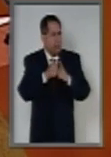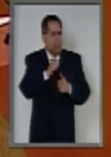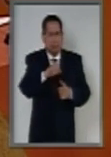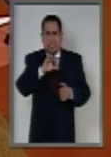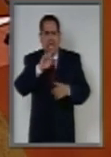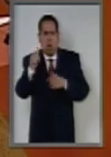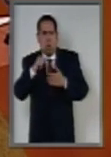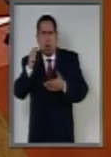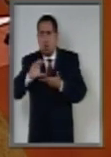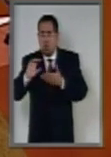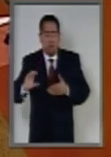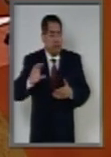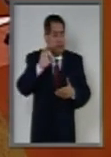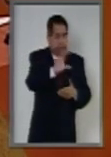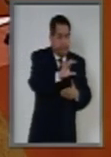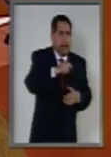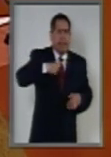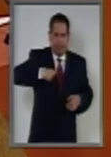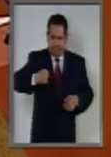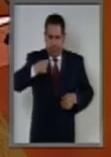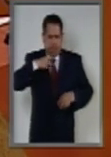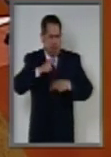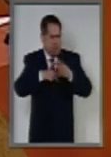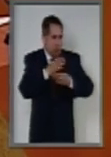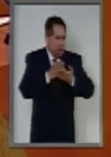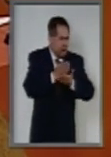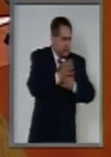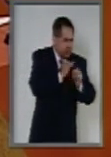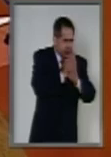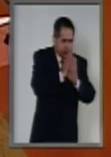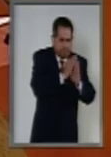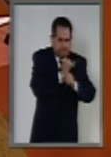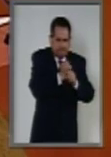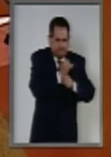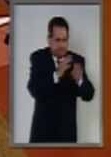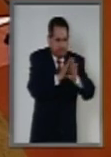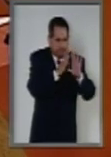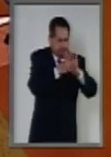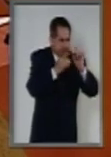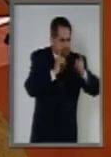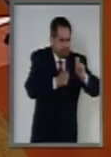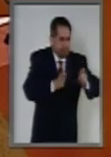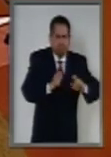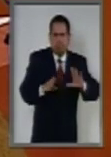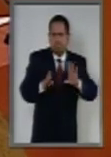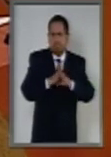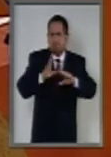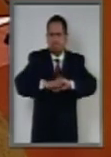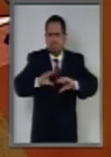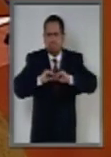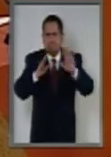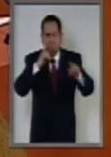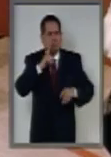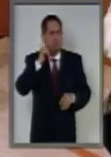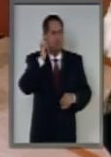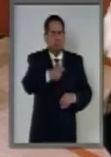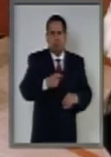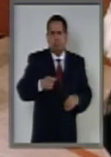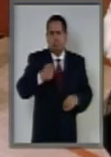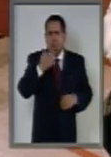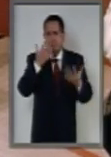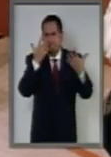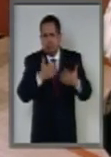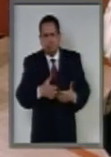cualquier otra figura jurídica, los gastos fiscales, el otorgamiento de garantías sobre empréstitos de